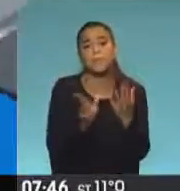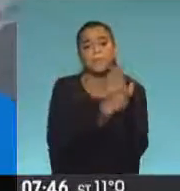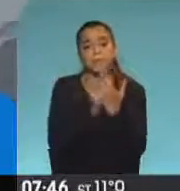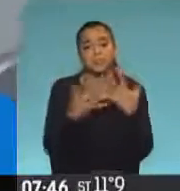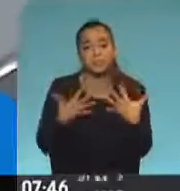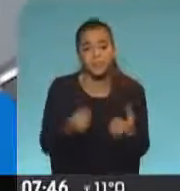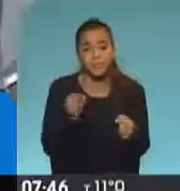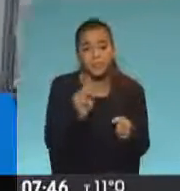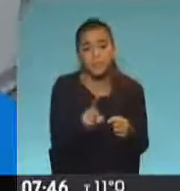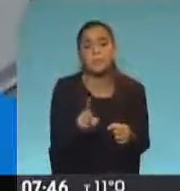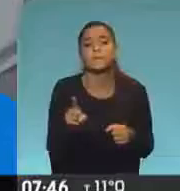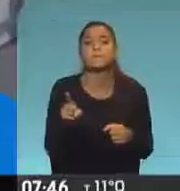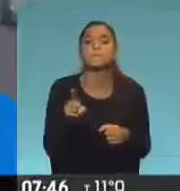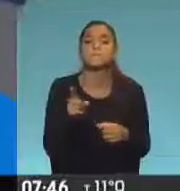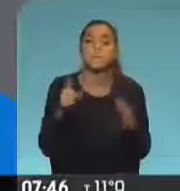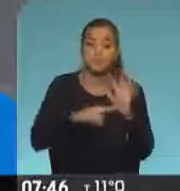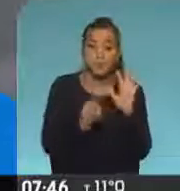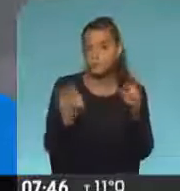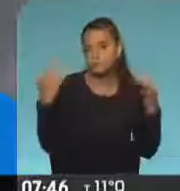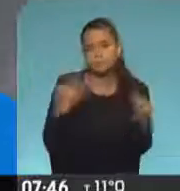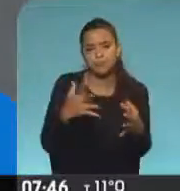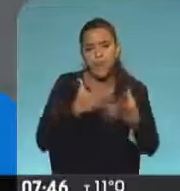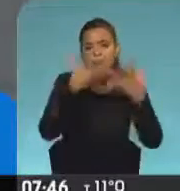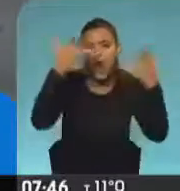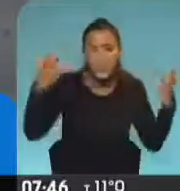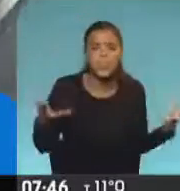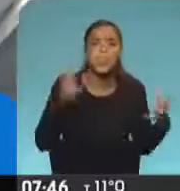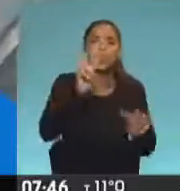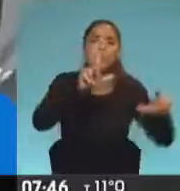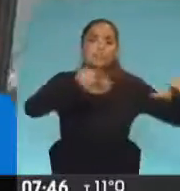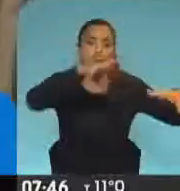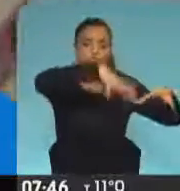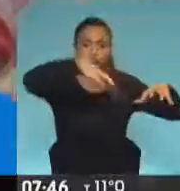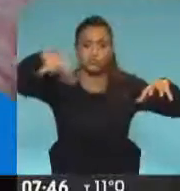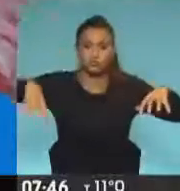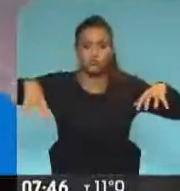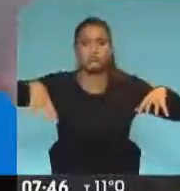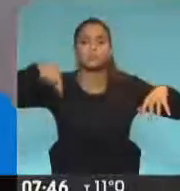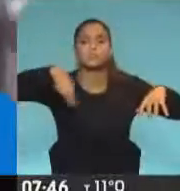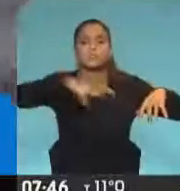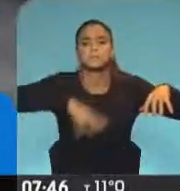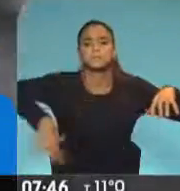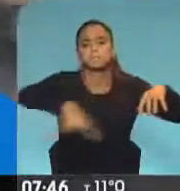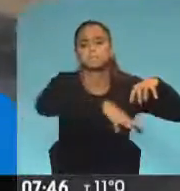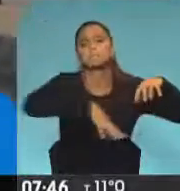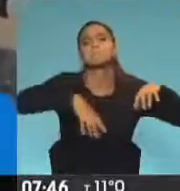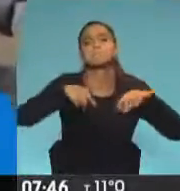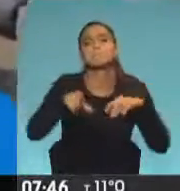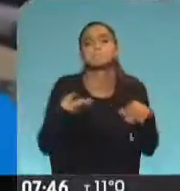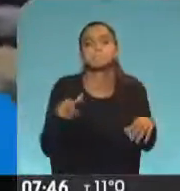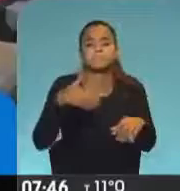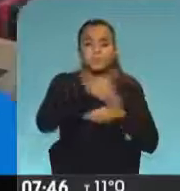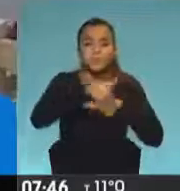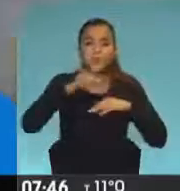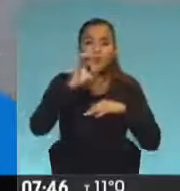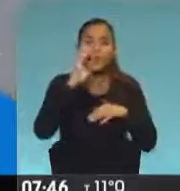área sanitaria también de la ciudad impresionante muy grande son dos pabellones estamos aquí sobre podríamos decir el rafael